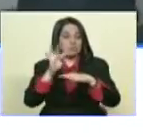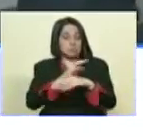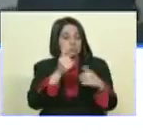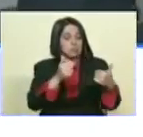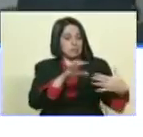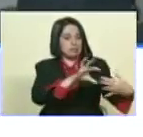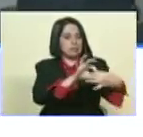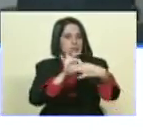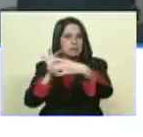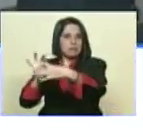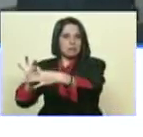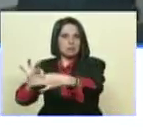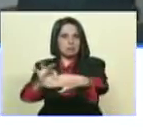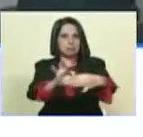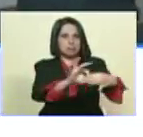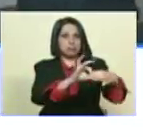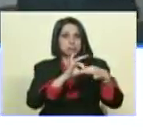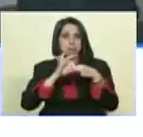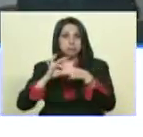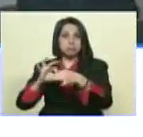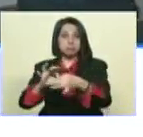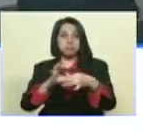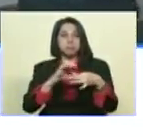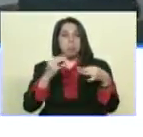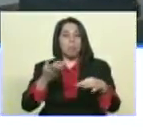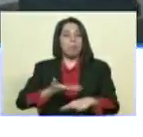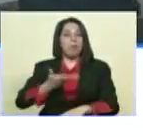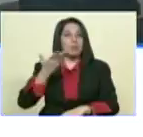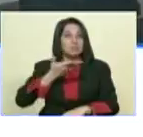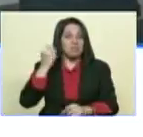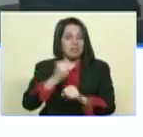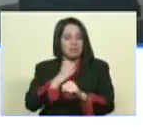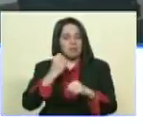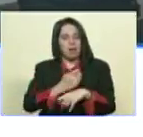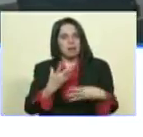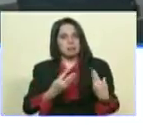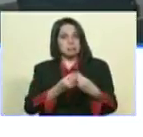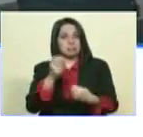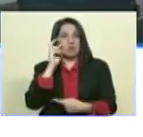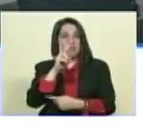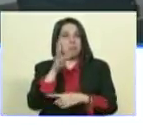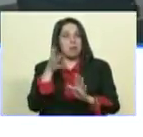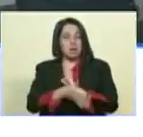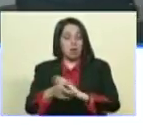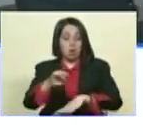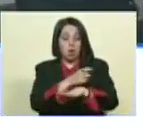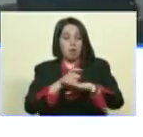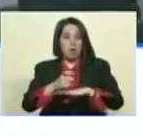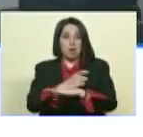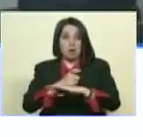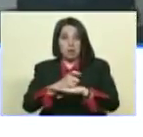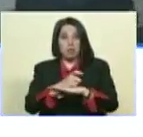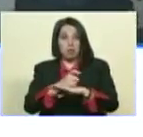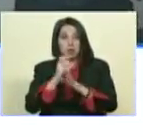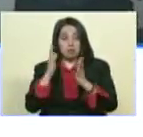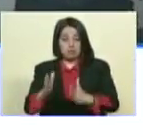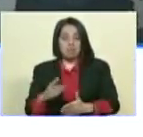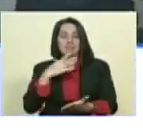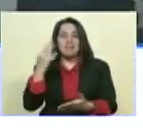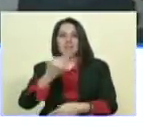Y sobre todo, algo muy, muy importante, y lo vemos, que los gobernadores de verdad,